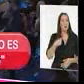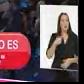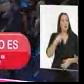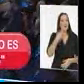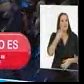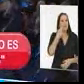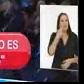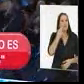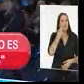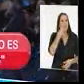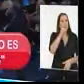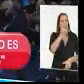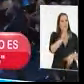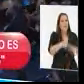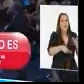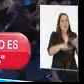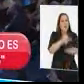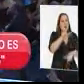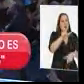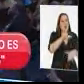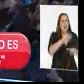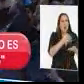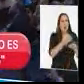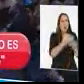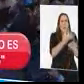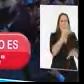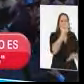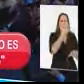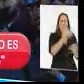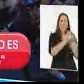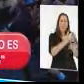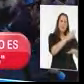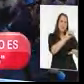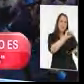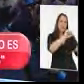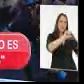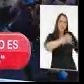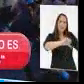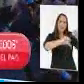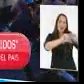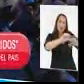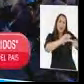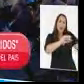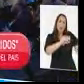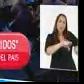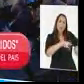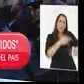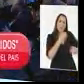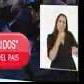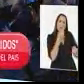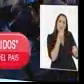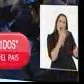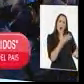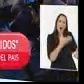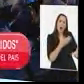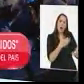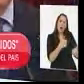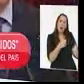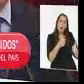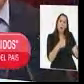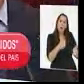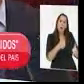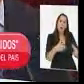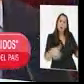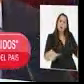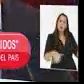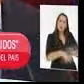sobre a dónde queremos ir con la Argentina, cuál es el rumbo, cuál es el país que imaginamos dentro de 30 o 50 años. Y en función de